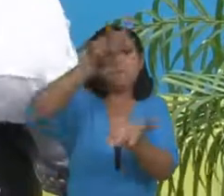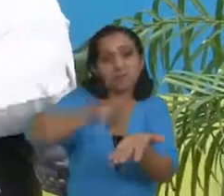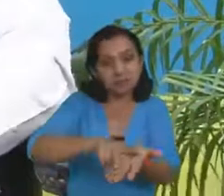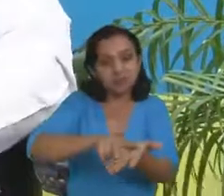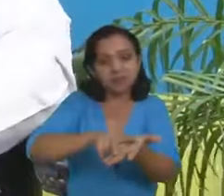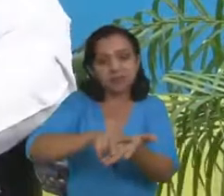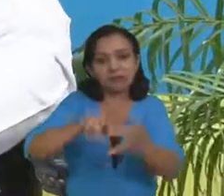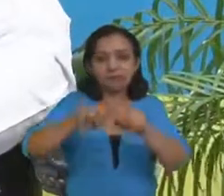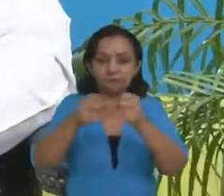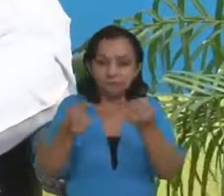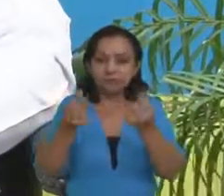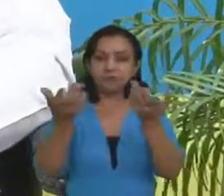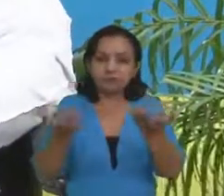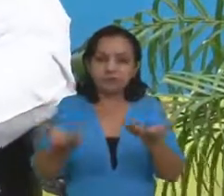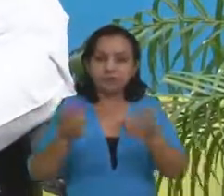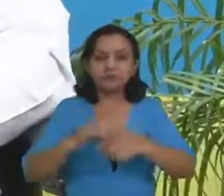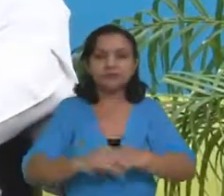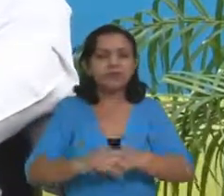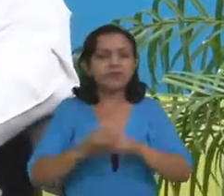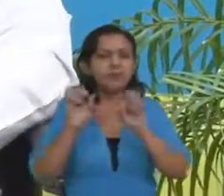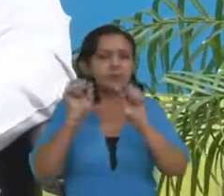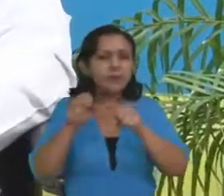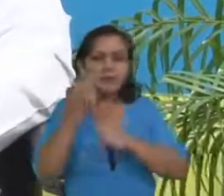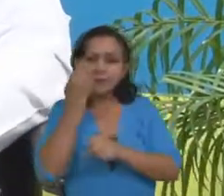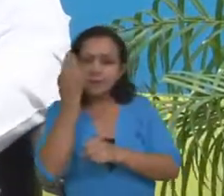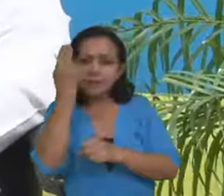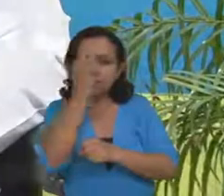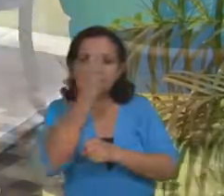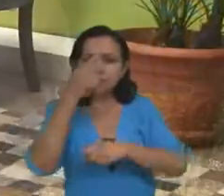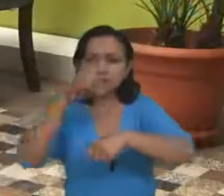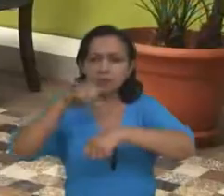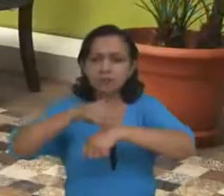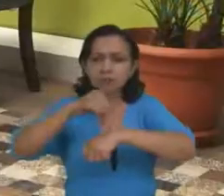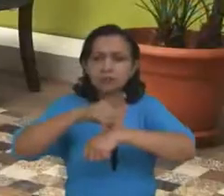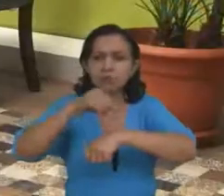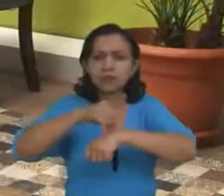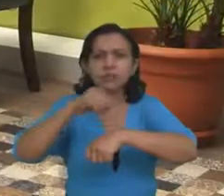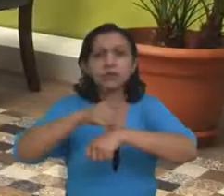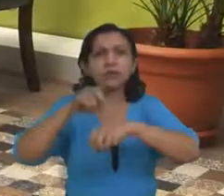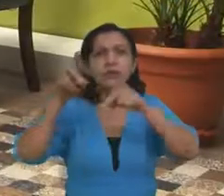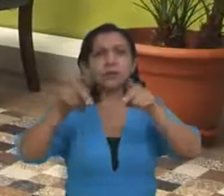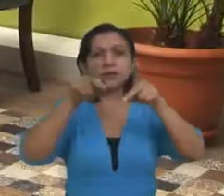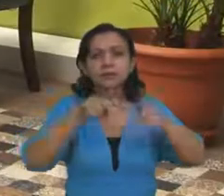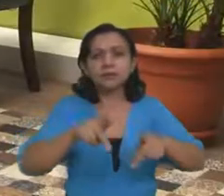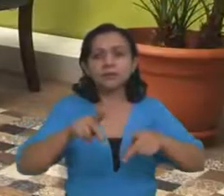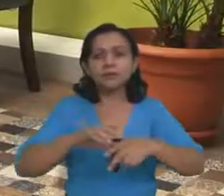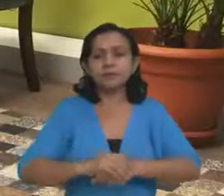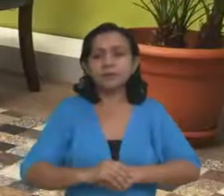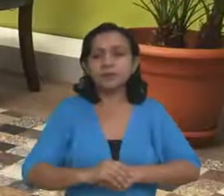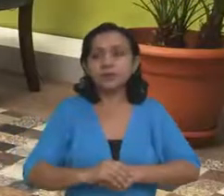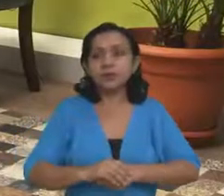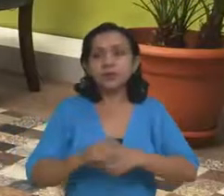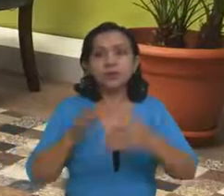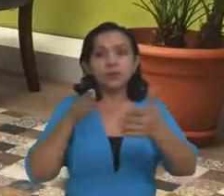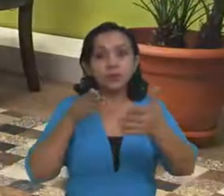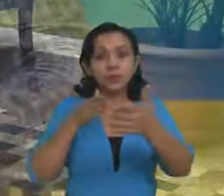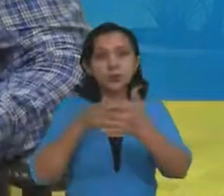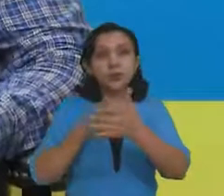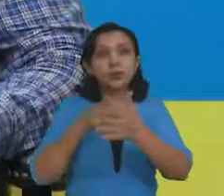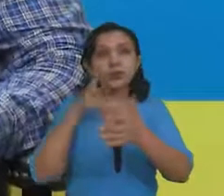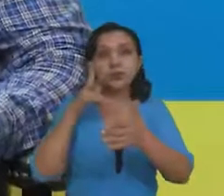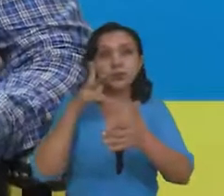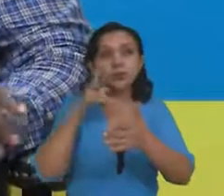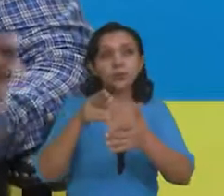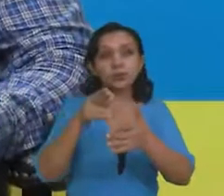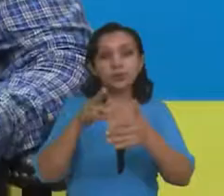pues. Ahora, ¿qué probabilidad hay, doctor, de que la persona vuelva? Obviamente, pues, doctor, vamos a hacer una breve pausa,